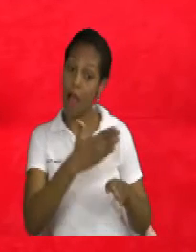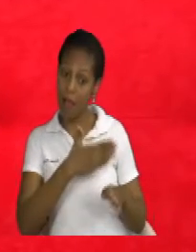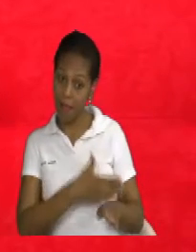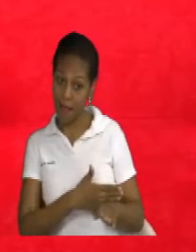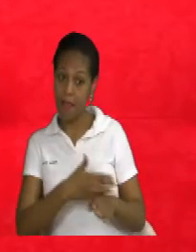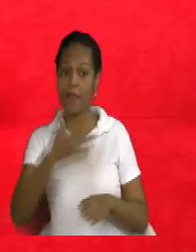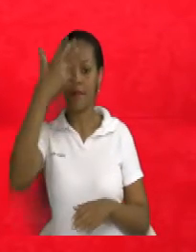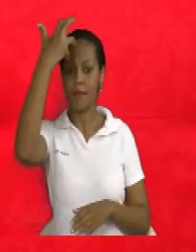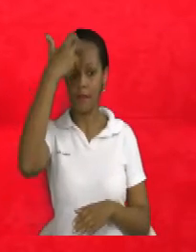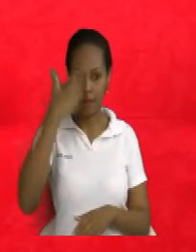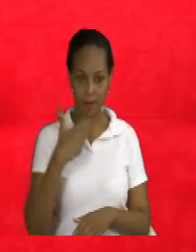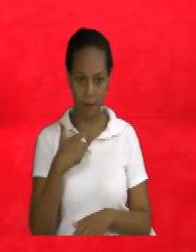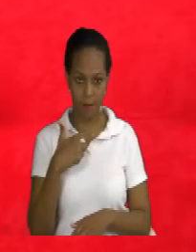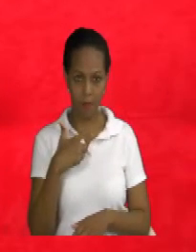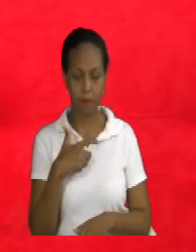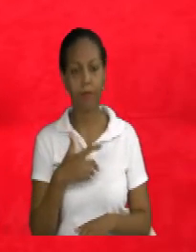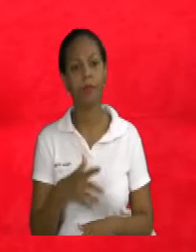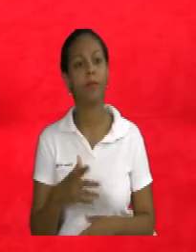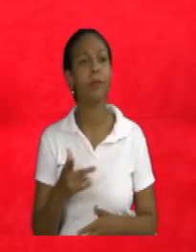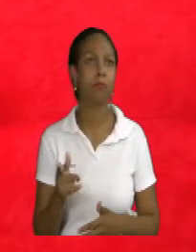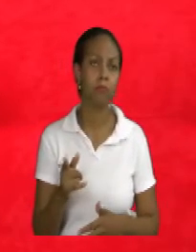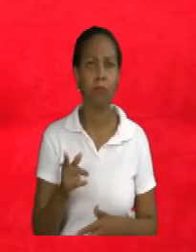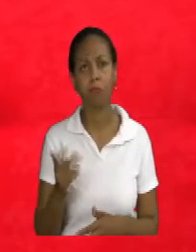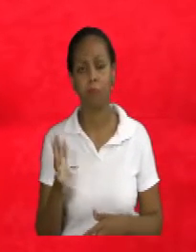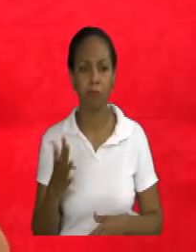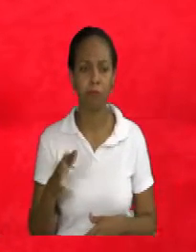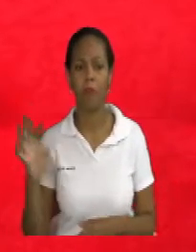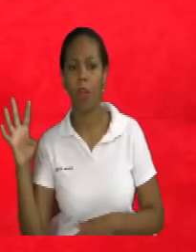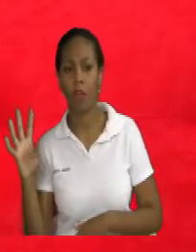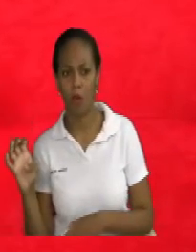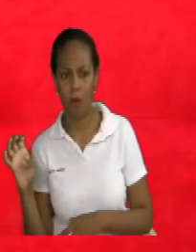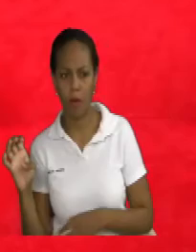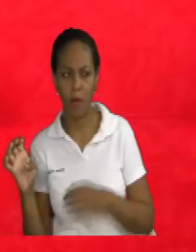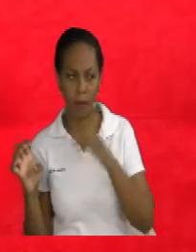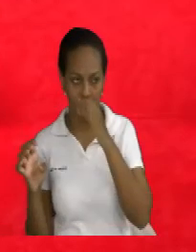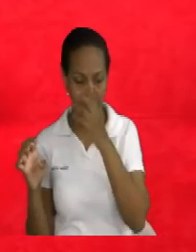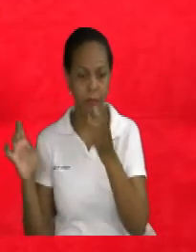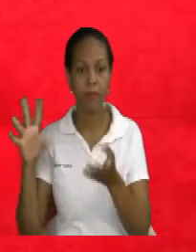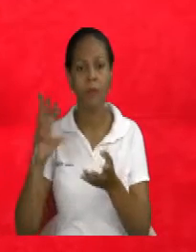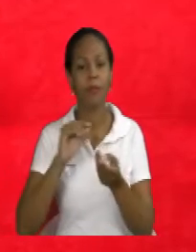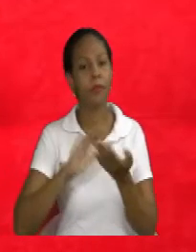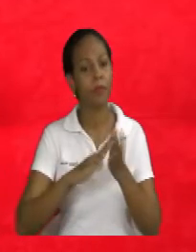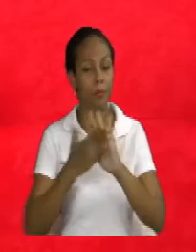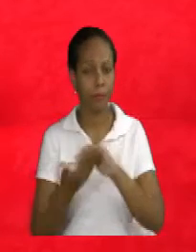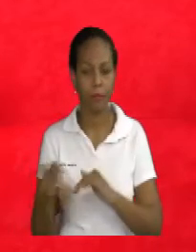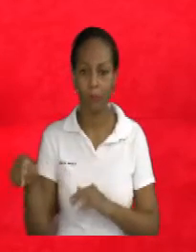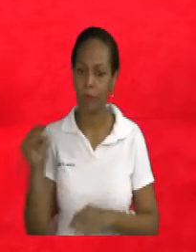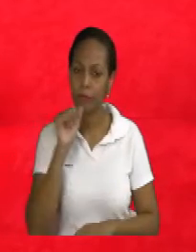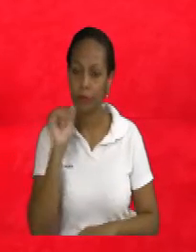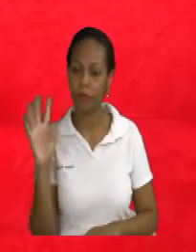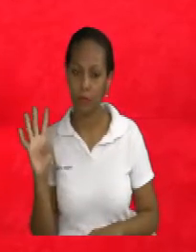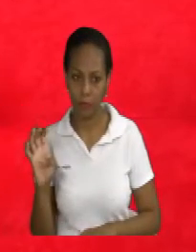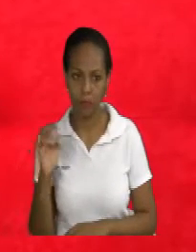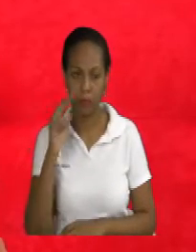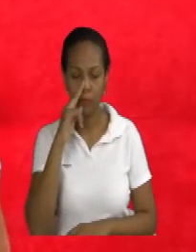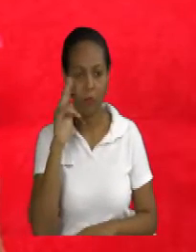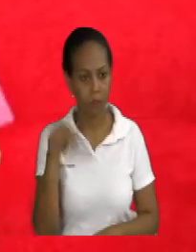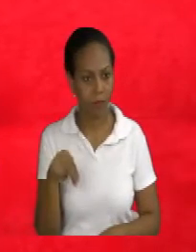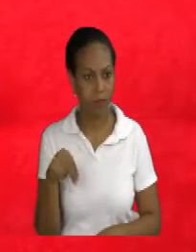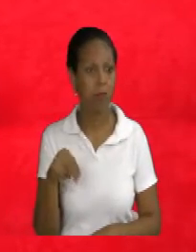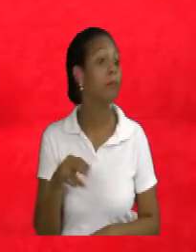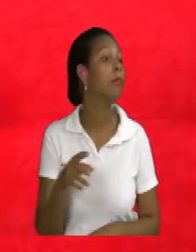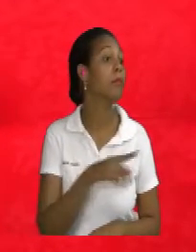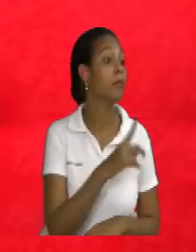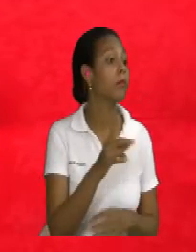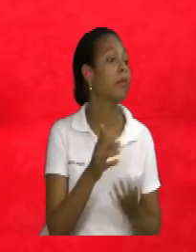hacen entre el 9 para la comunidad de Barranca Bermeja, se hacen el 9 de junio. Y para la